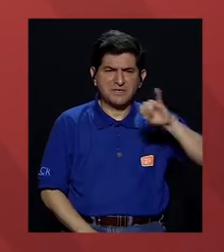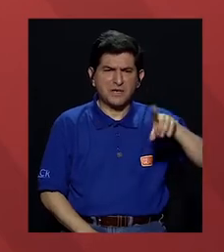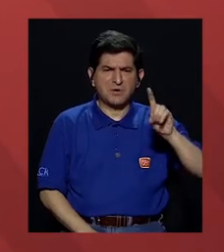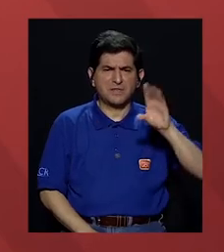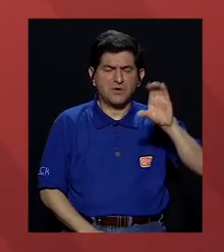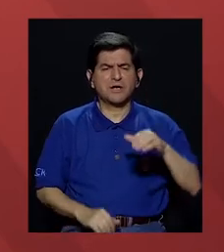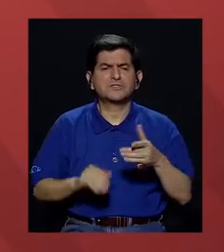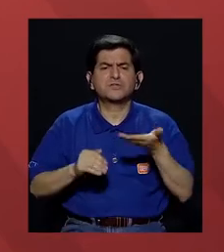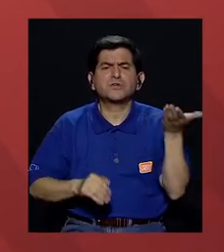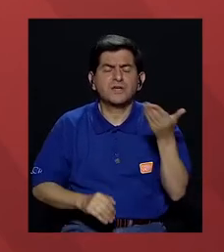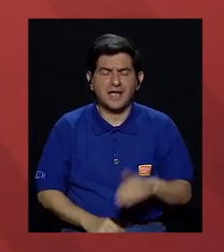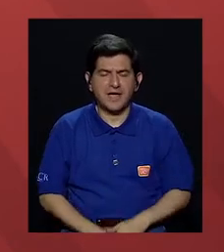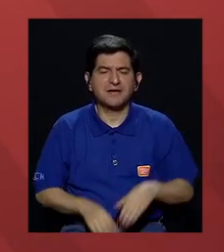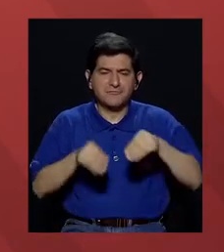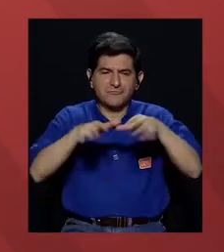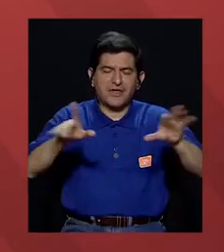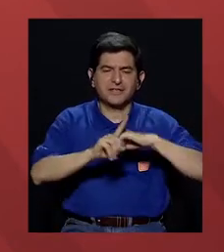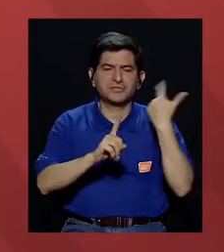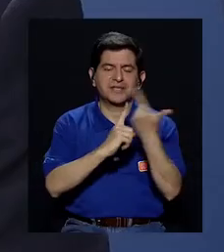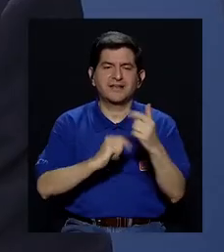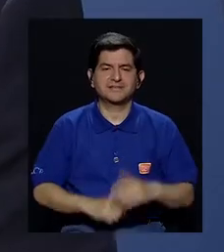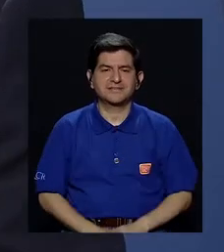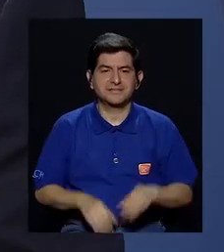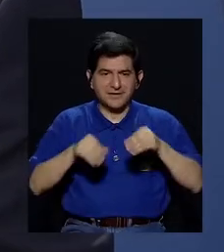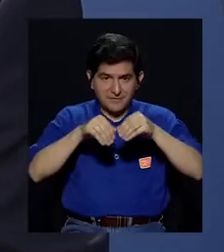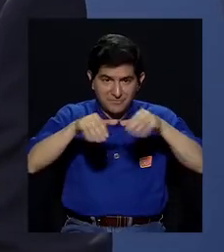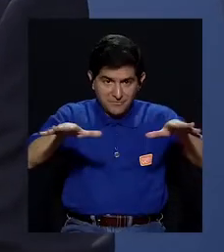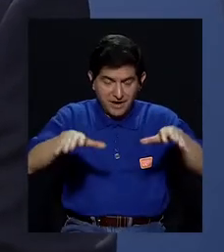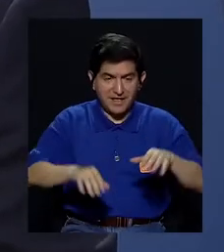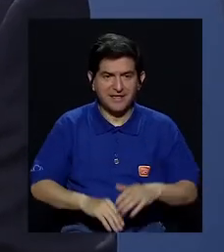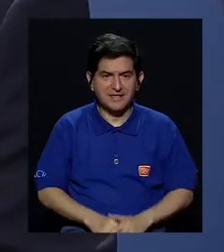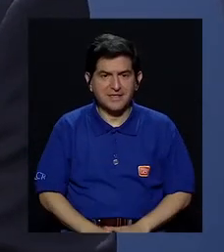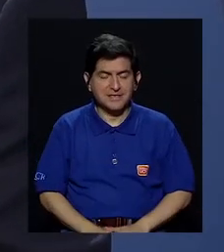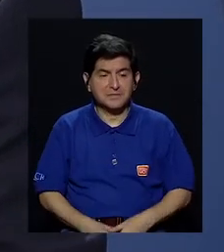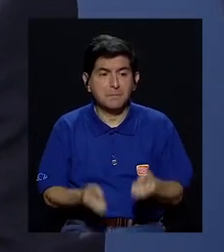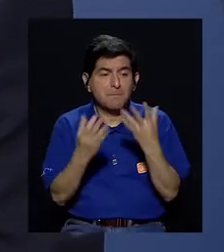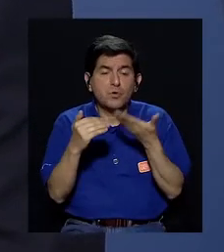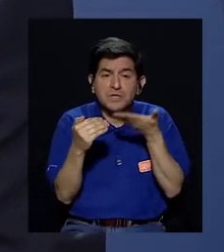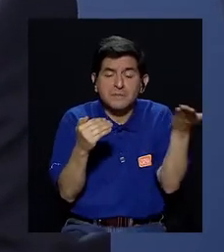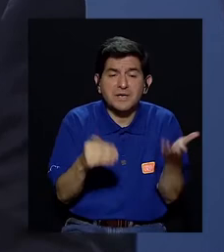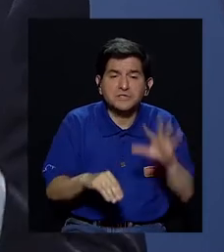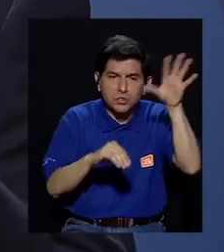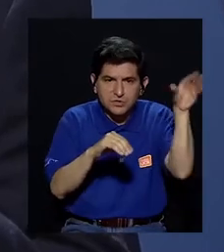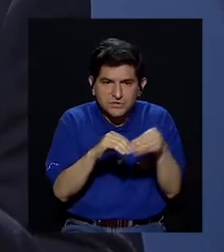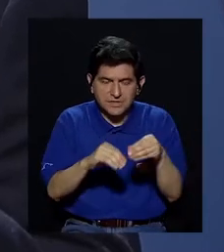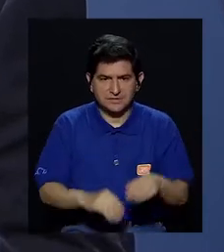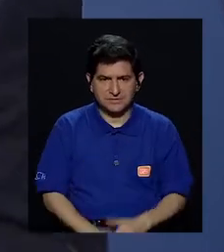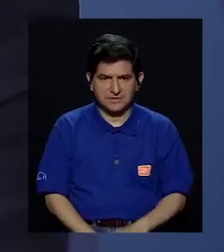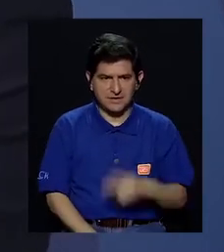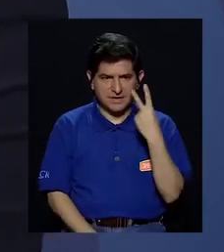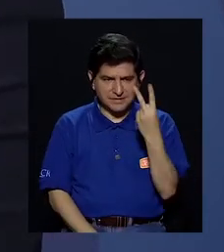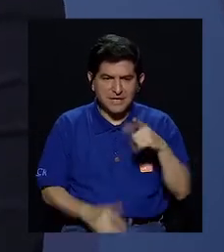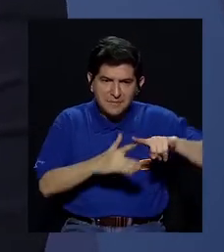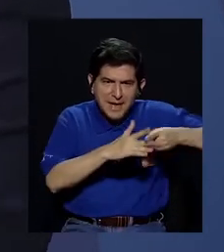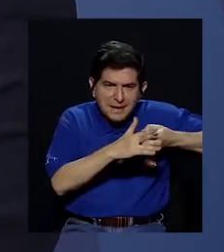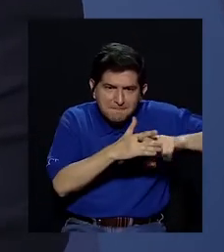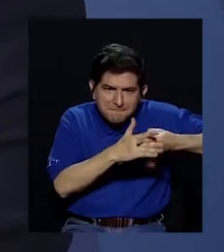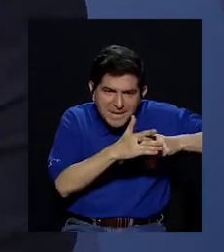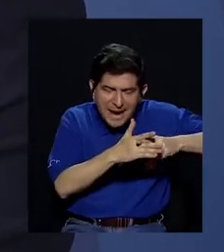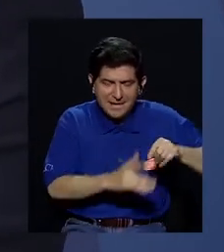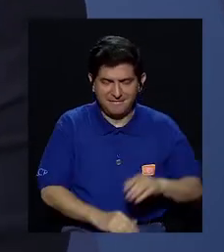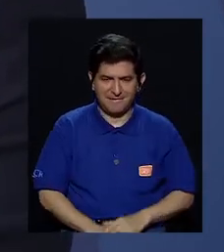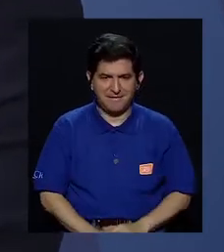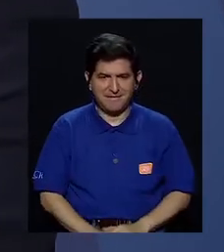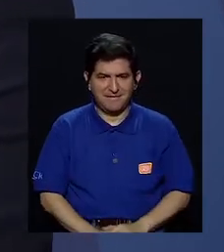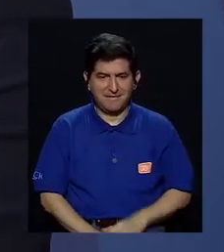reverso la televisión las redes porque en las redes se juntan un montón de factores sí yo si vemos la mecánica